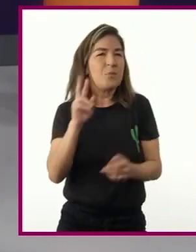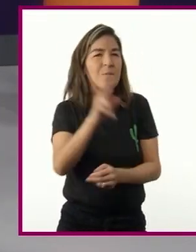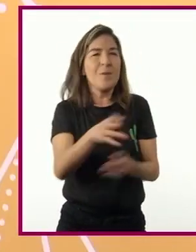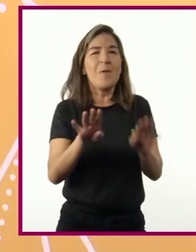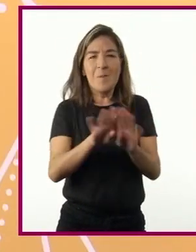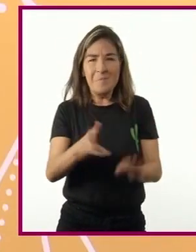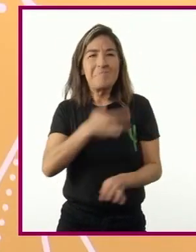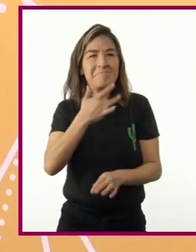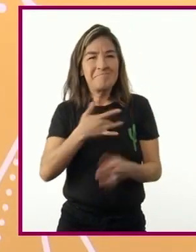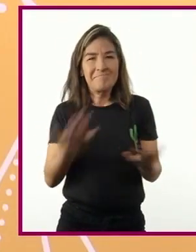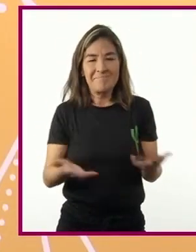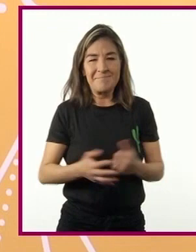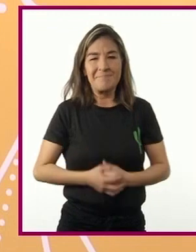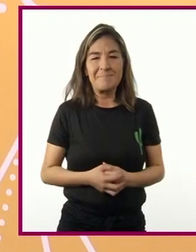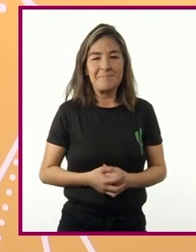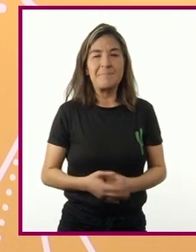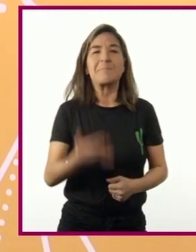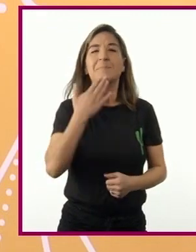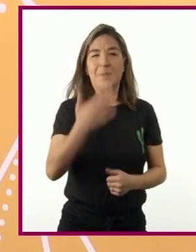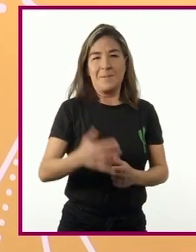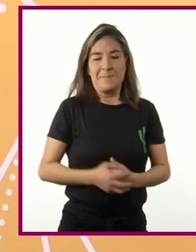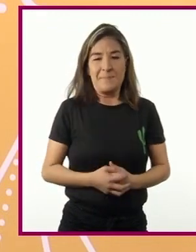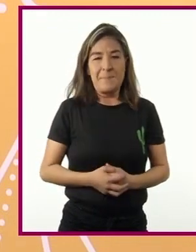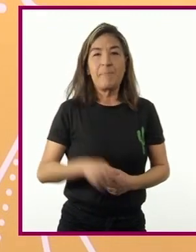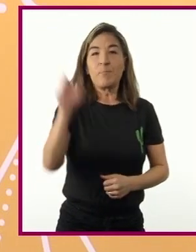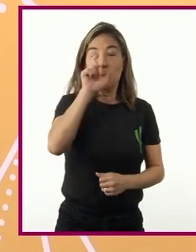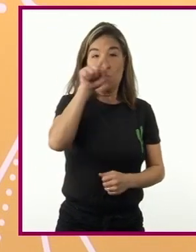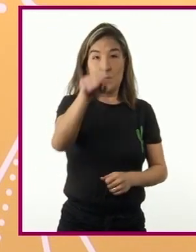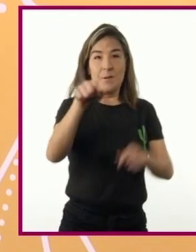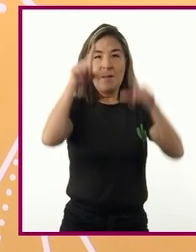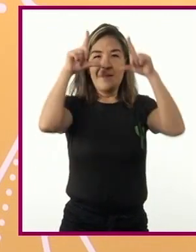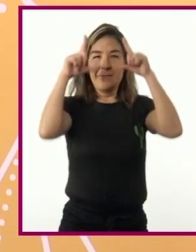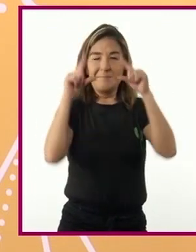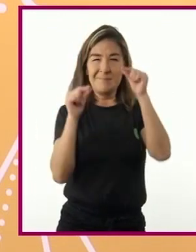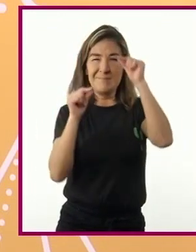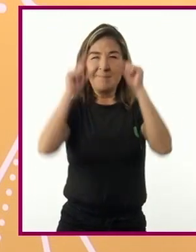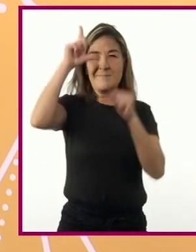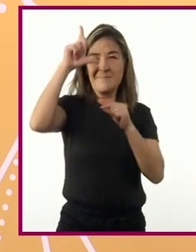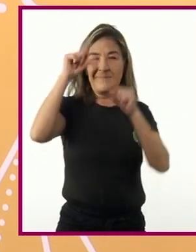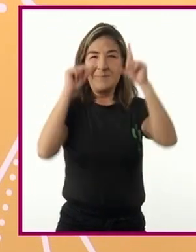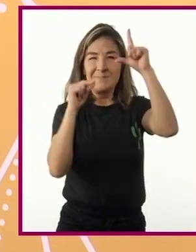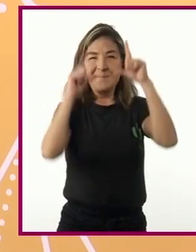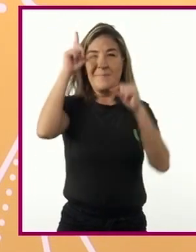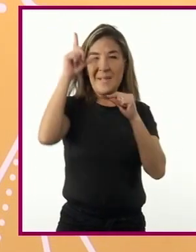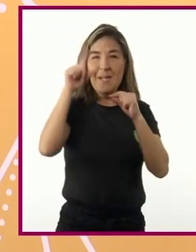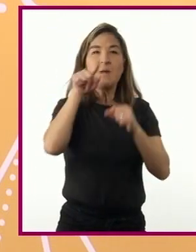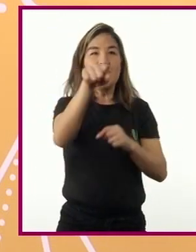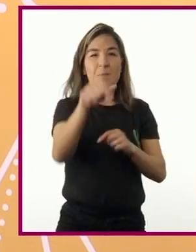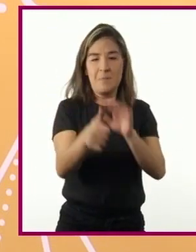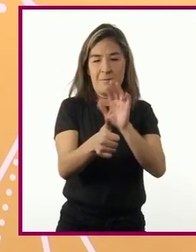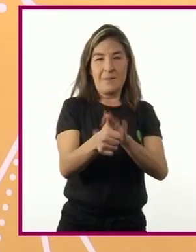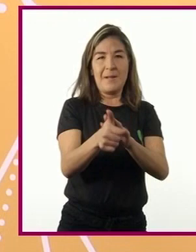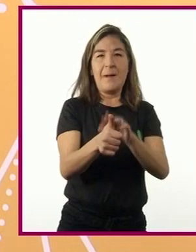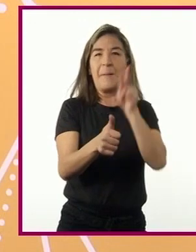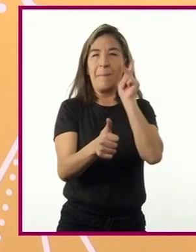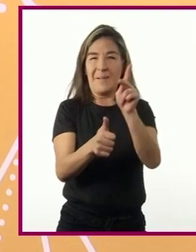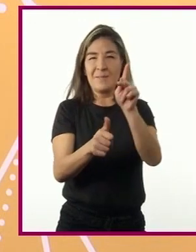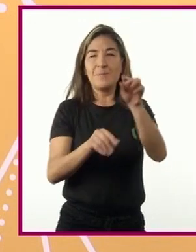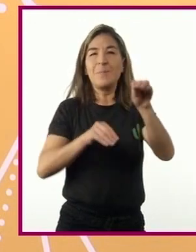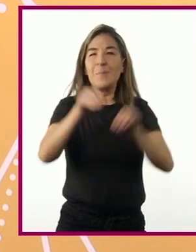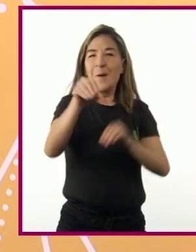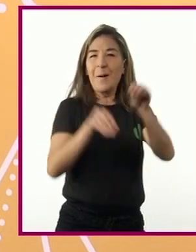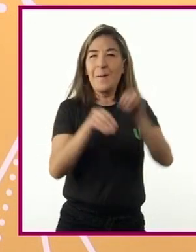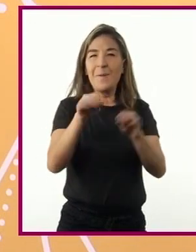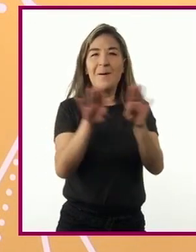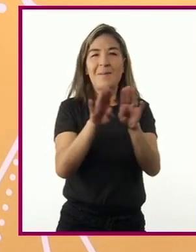observar? Muy bien. Cuando cierras un ojo y abres el otro, tu dedo aparenta moverse de